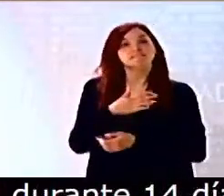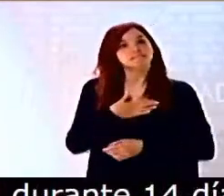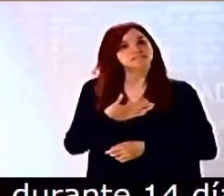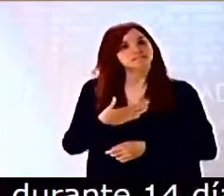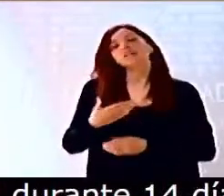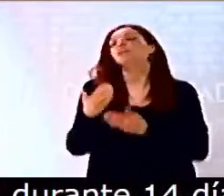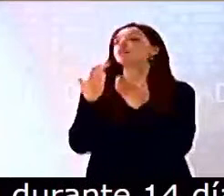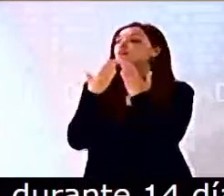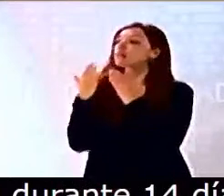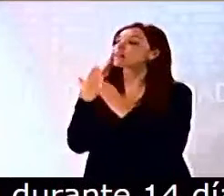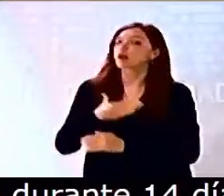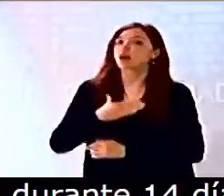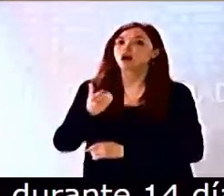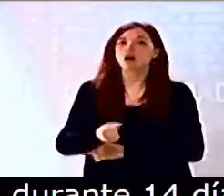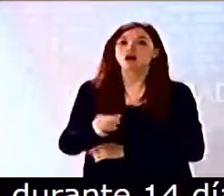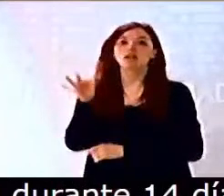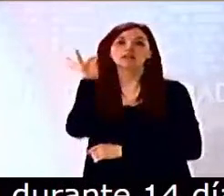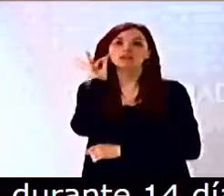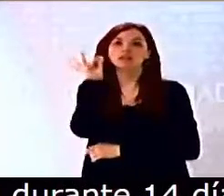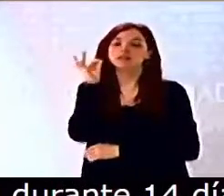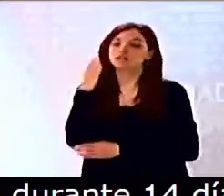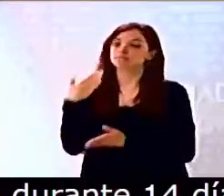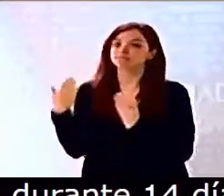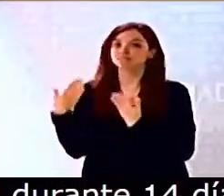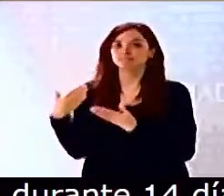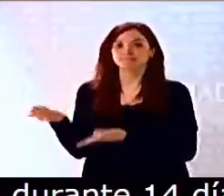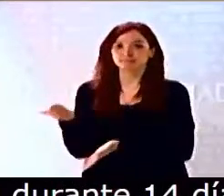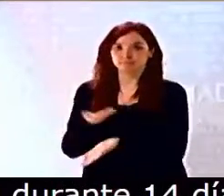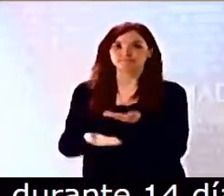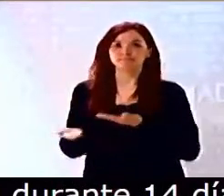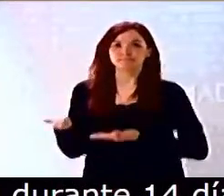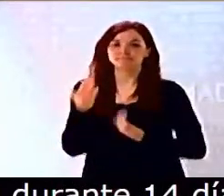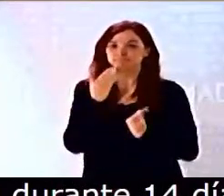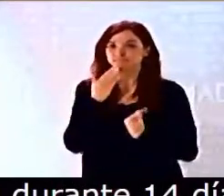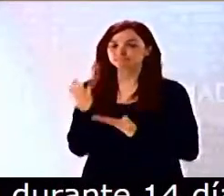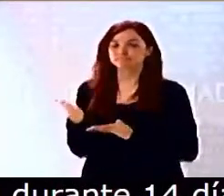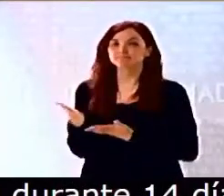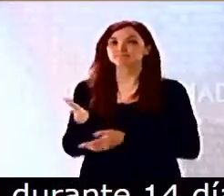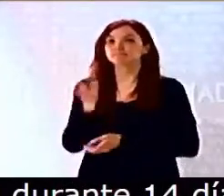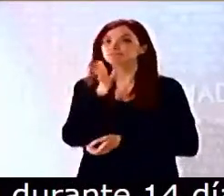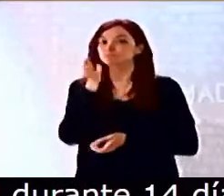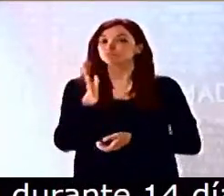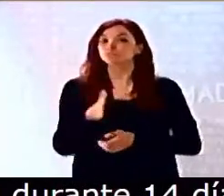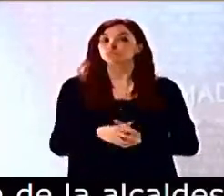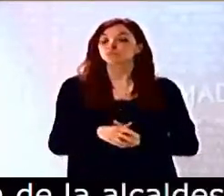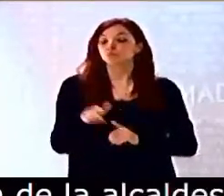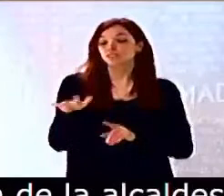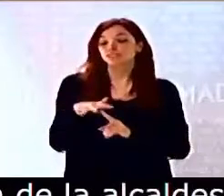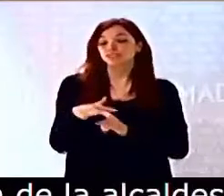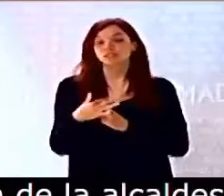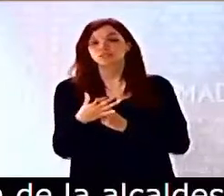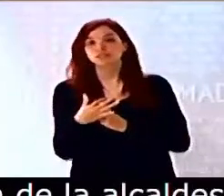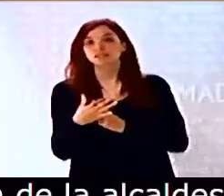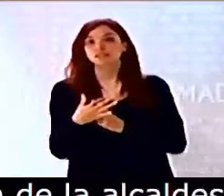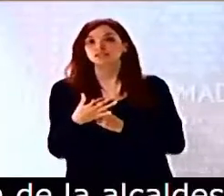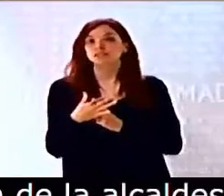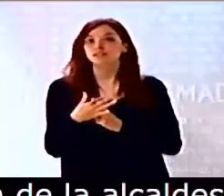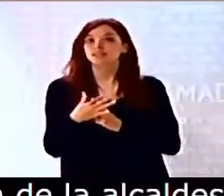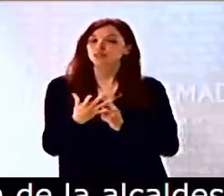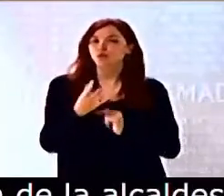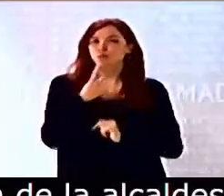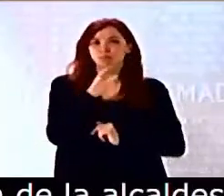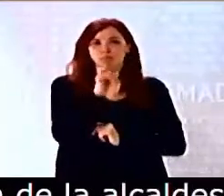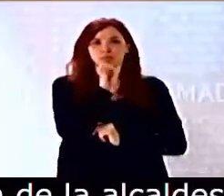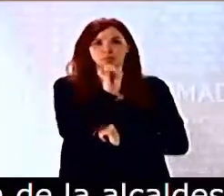la colaboración de la alcaldesa de la localidad, que en unas circunstancias muy